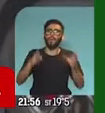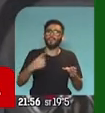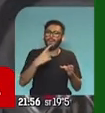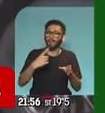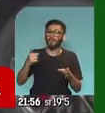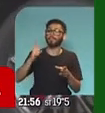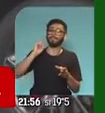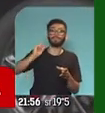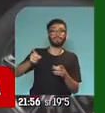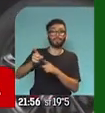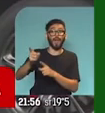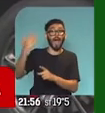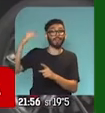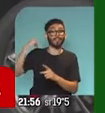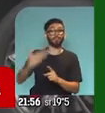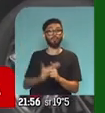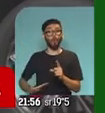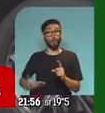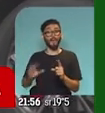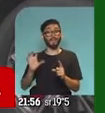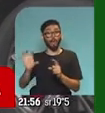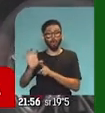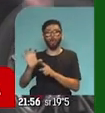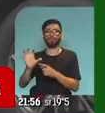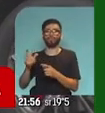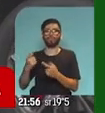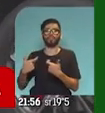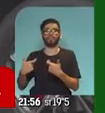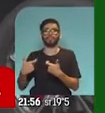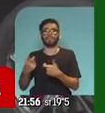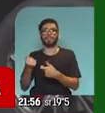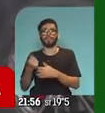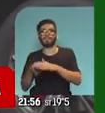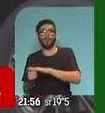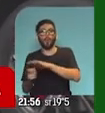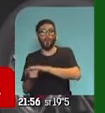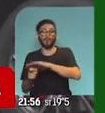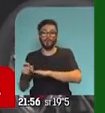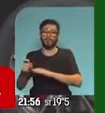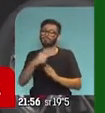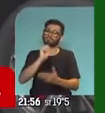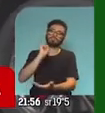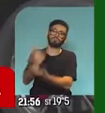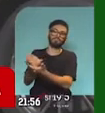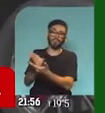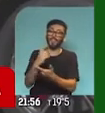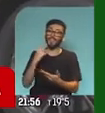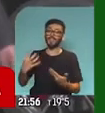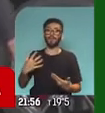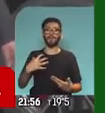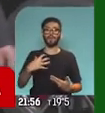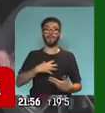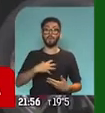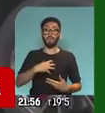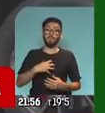ello tuvimos una nueva elección en el mes de enero para recomponer un nuevo Congreso que todos pensábamos